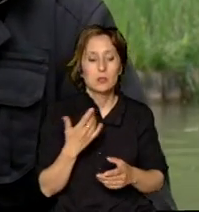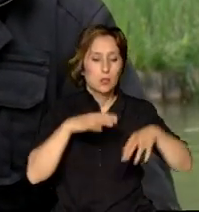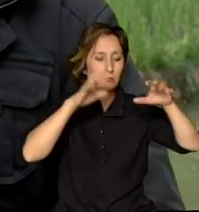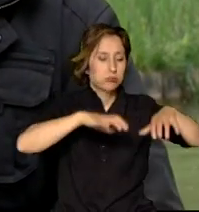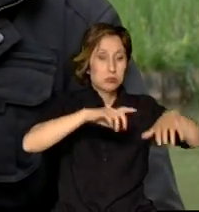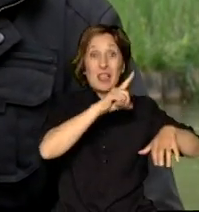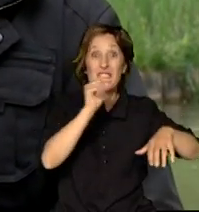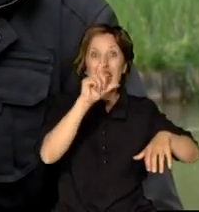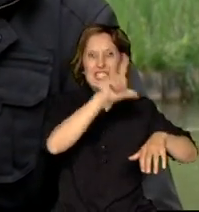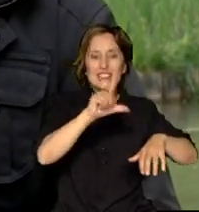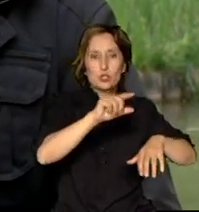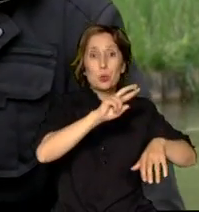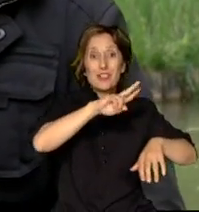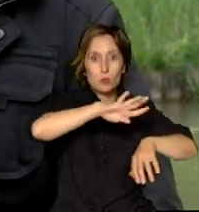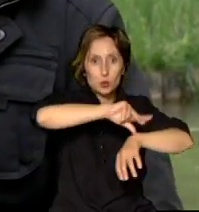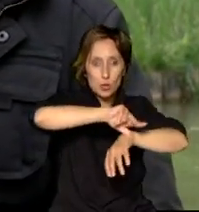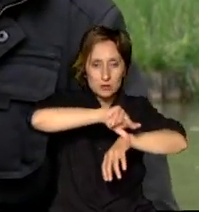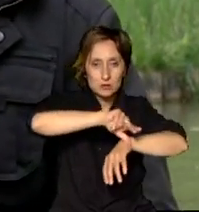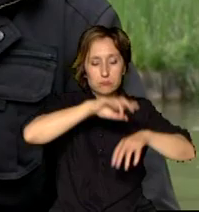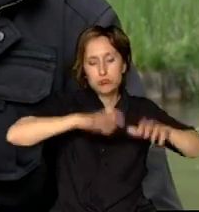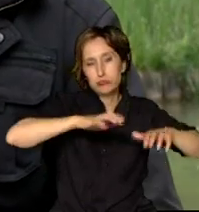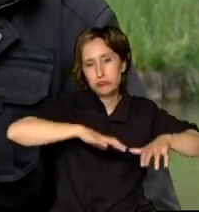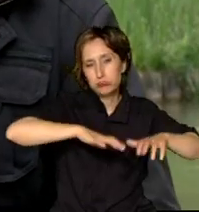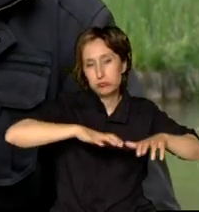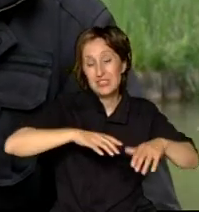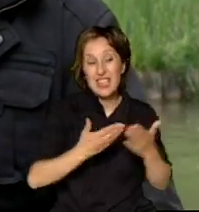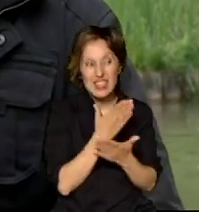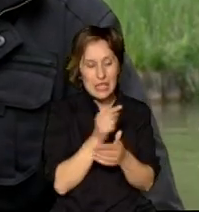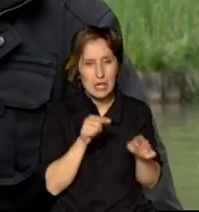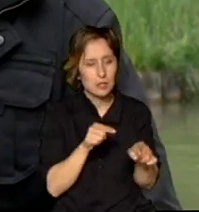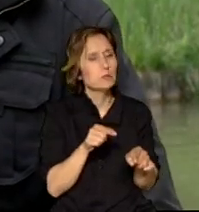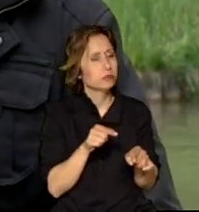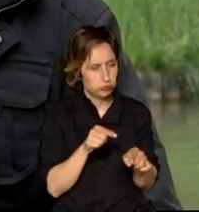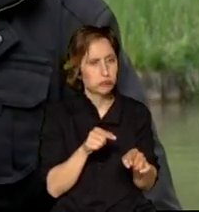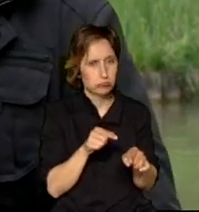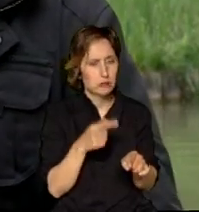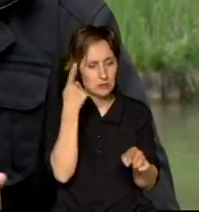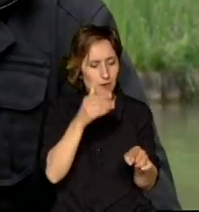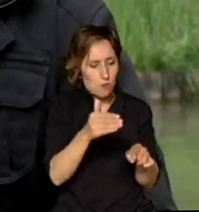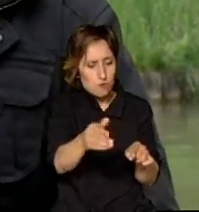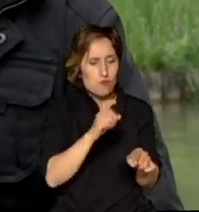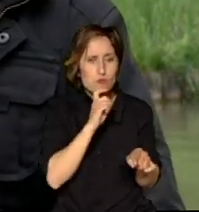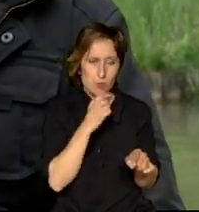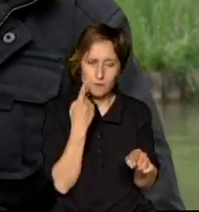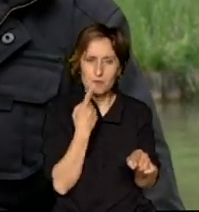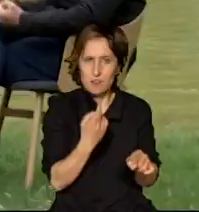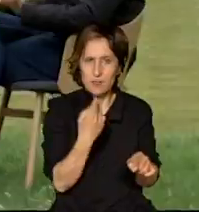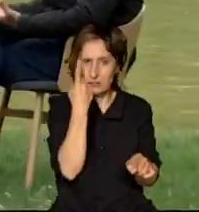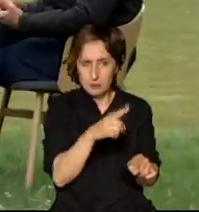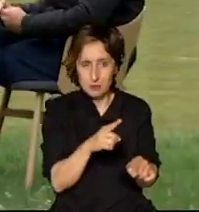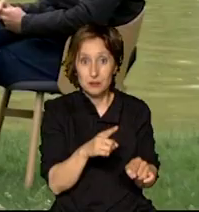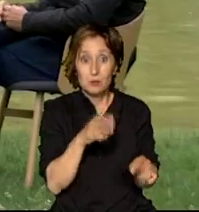100 litros en 24 horas, pues bueno, esos días sí que son especialmente difíciles de pronosticar, porque precisamente los